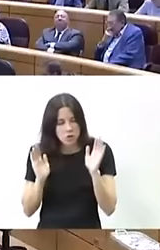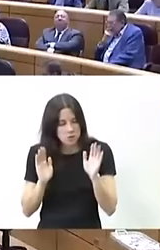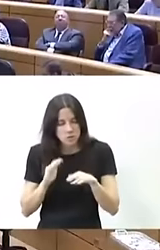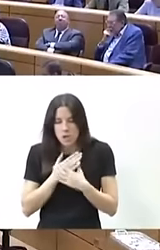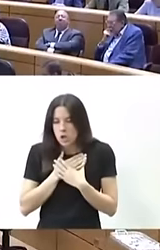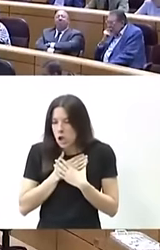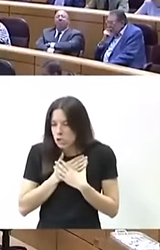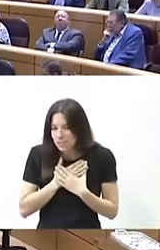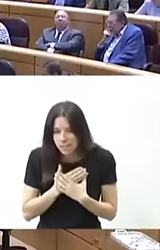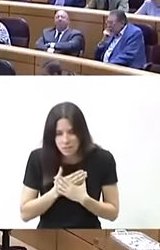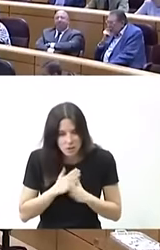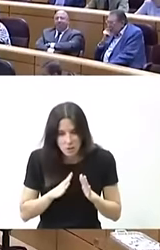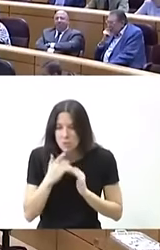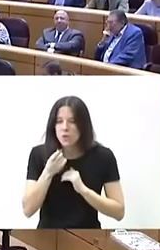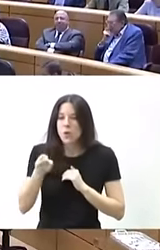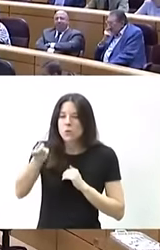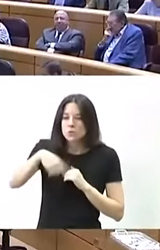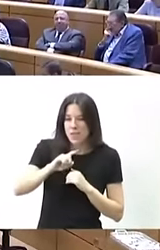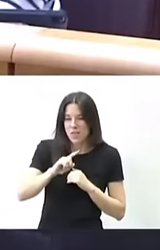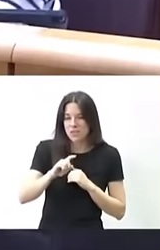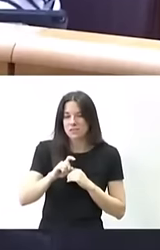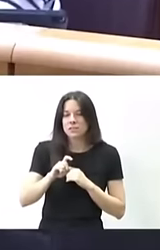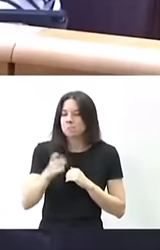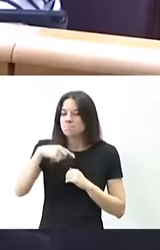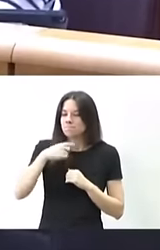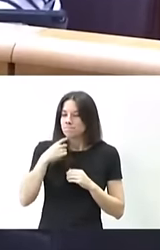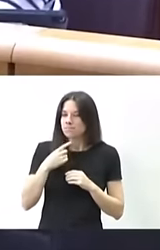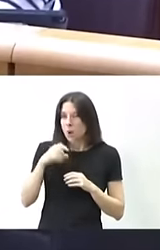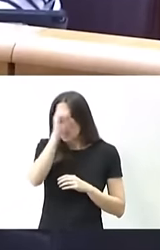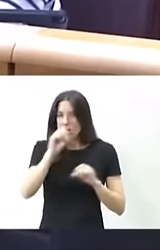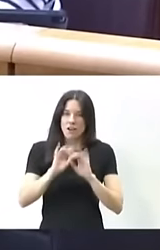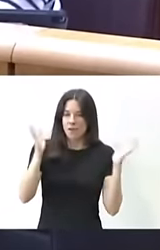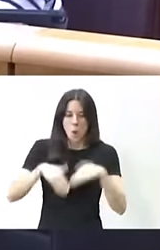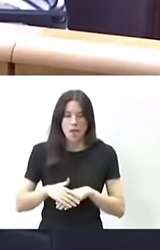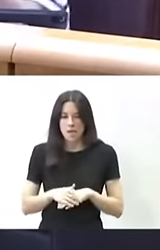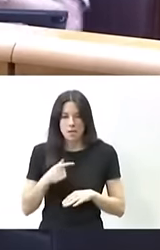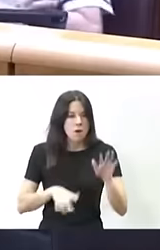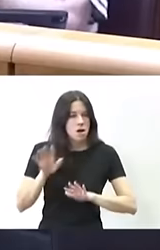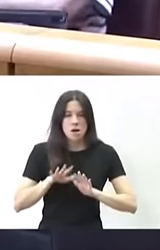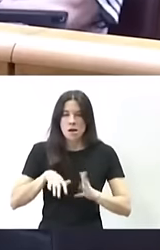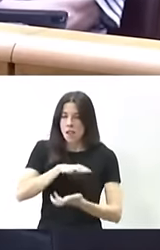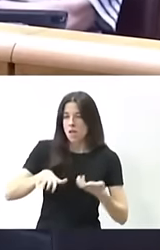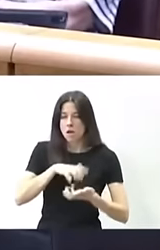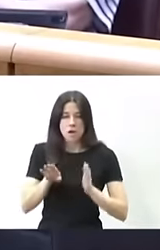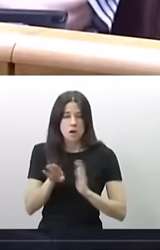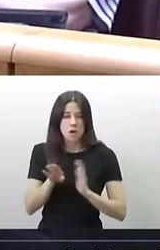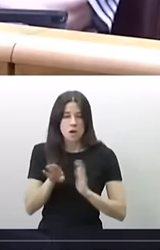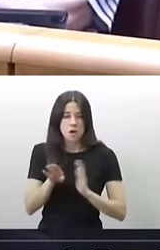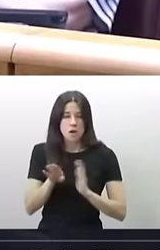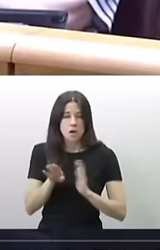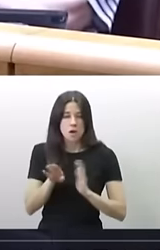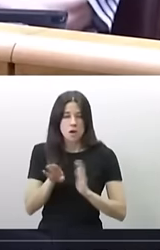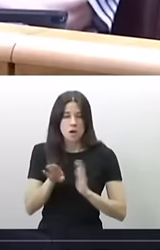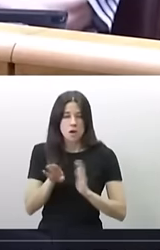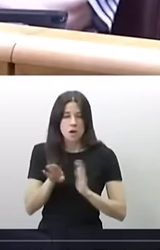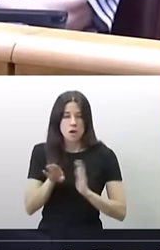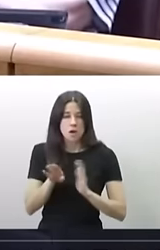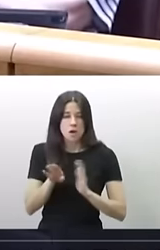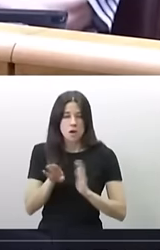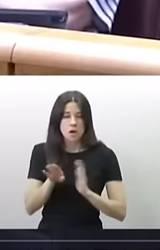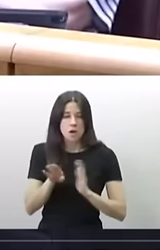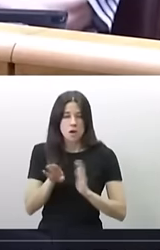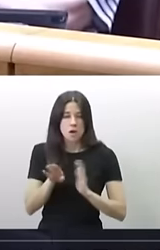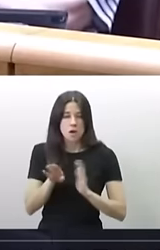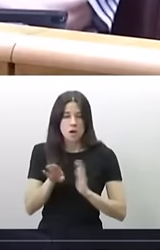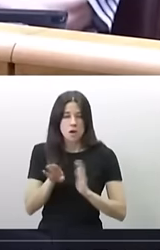lo siento mucho. Ustedes, señora García, no se aclaran y viven en el constante lío. Pero fíjese. Fíjate, le enseña la mano y ni la